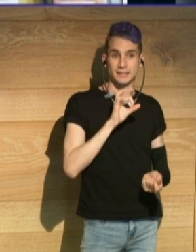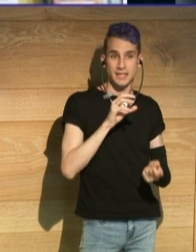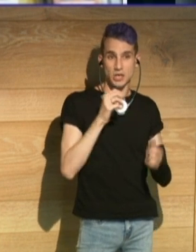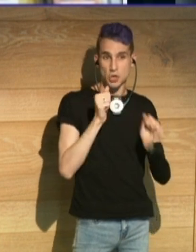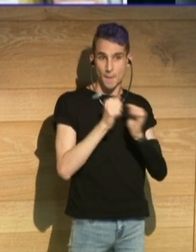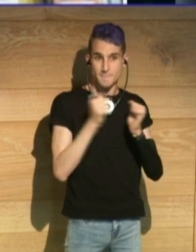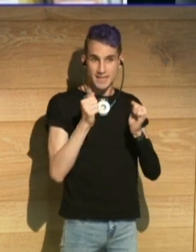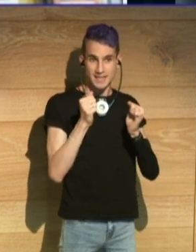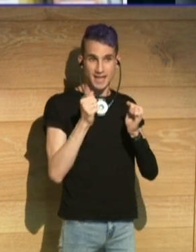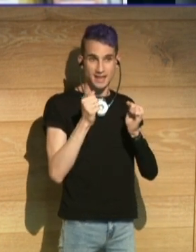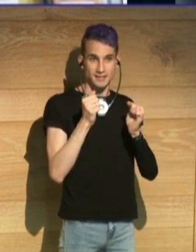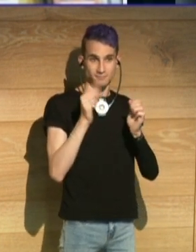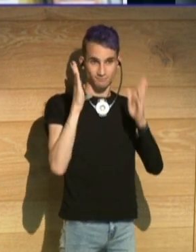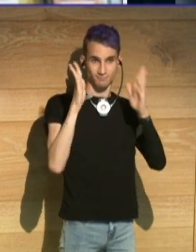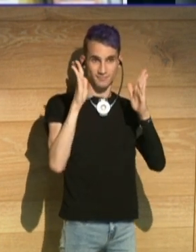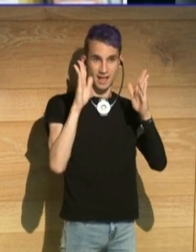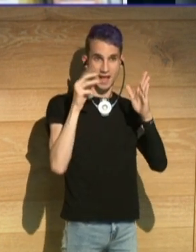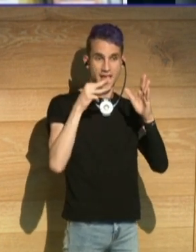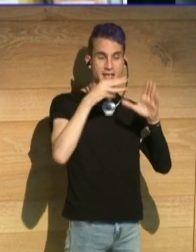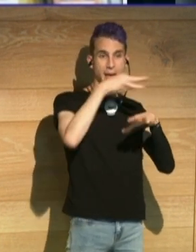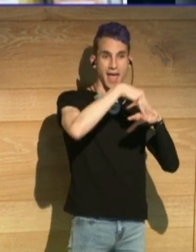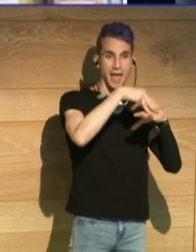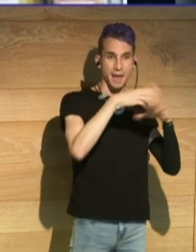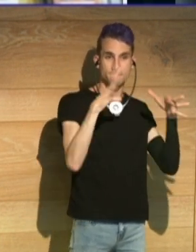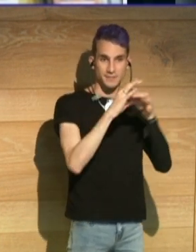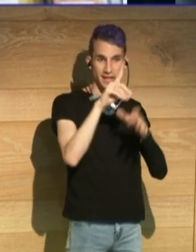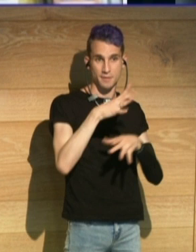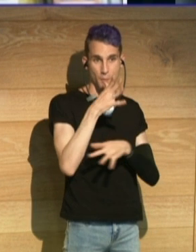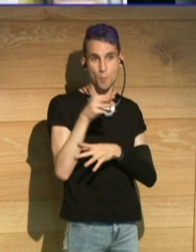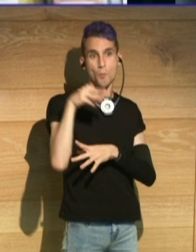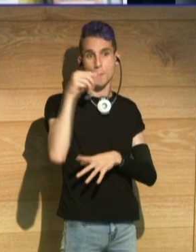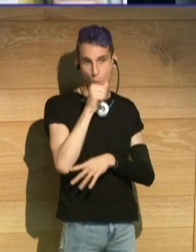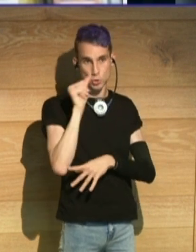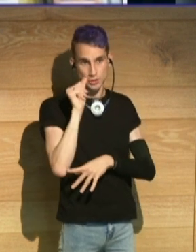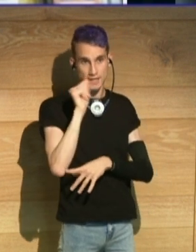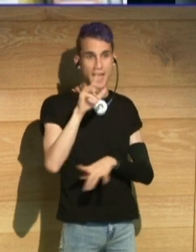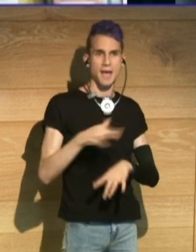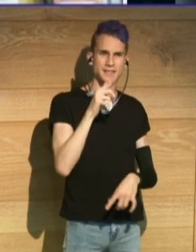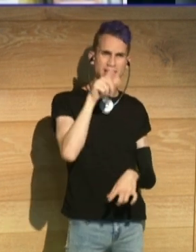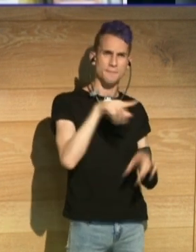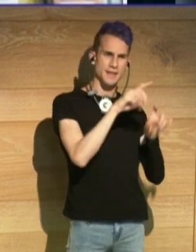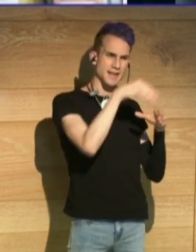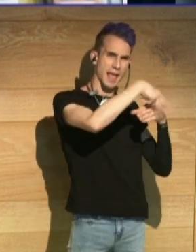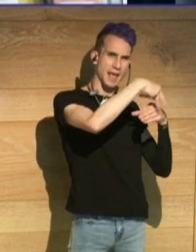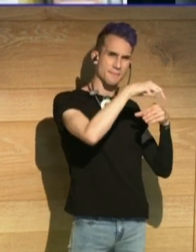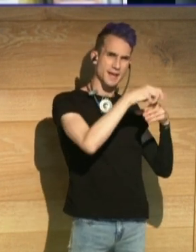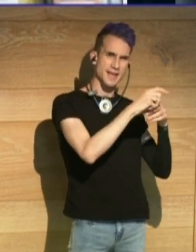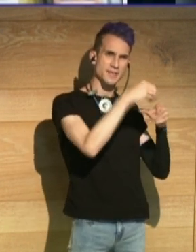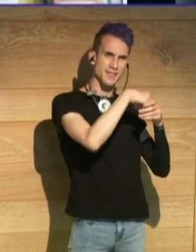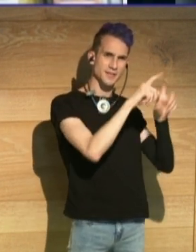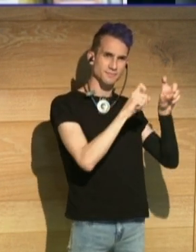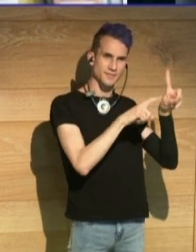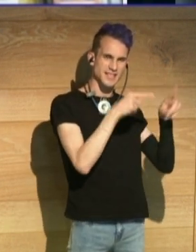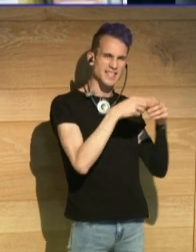que hubiera sido. Y contiene también contiene una interrogante, un misterio. ¿Qué quiere decir esta M